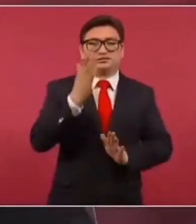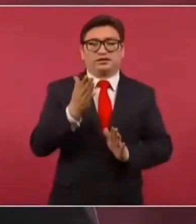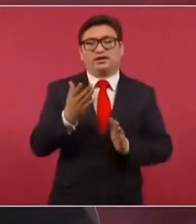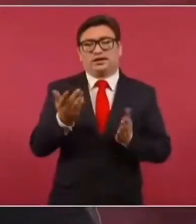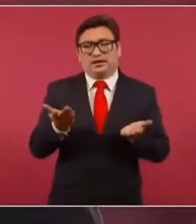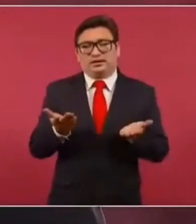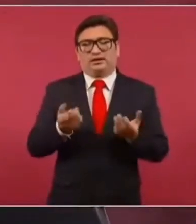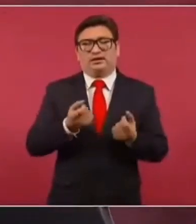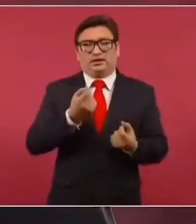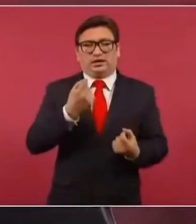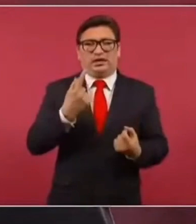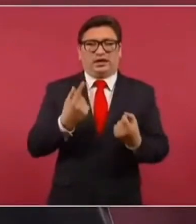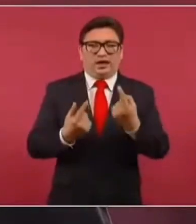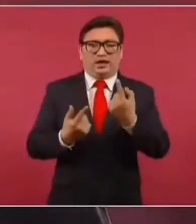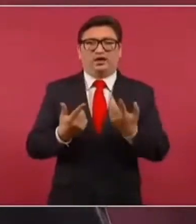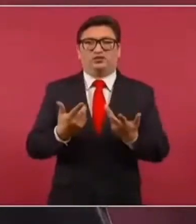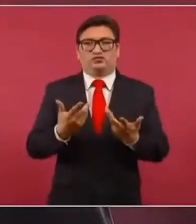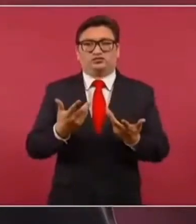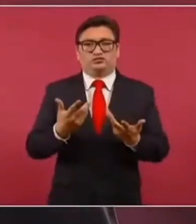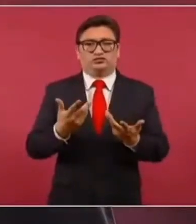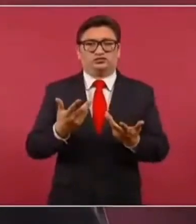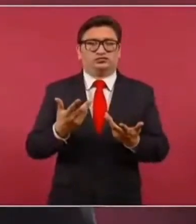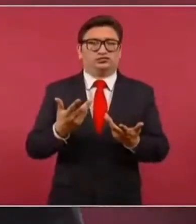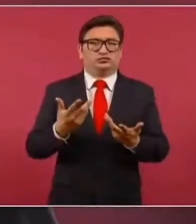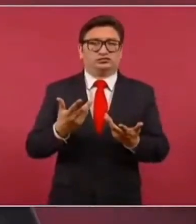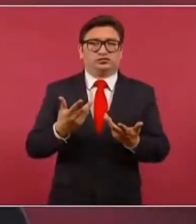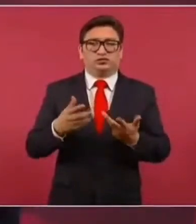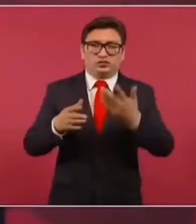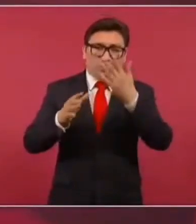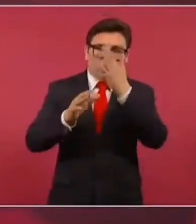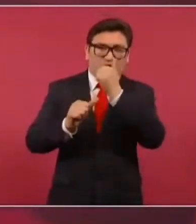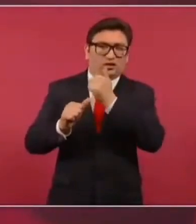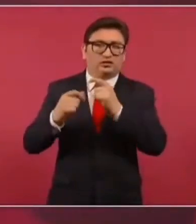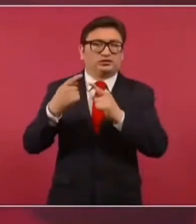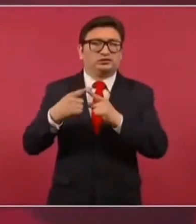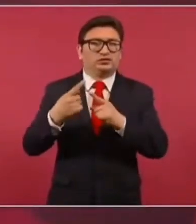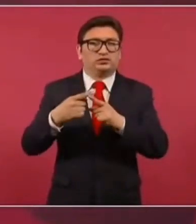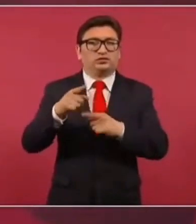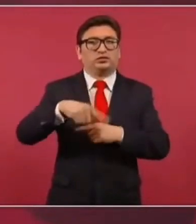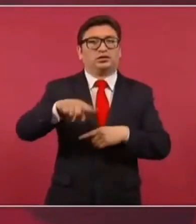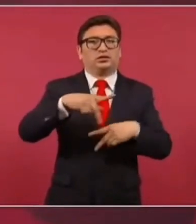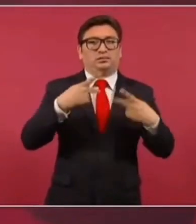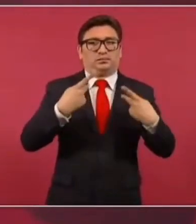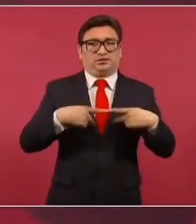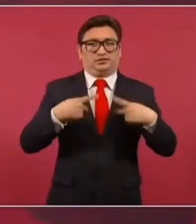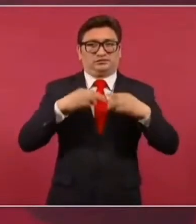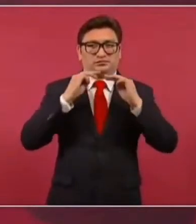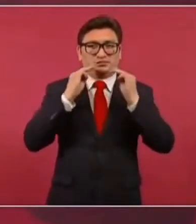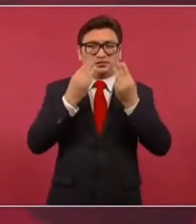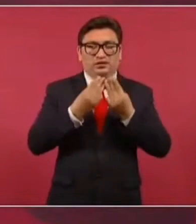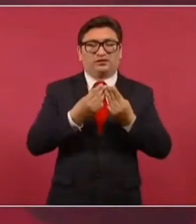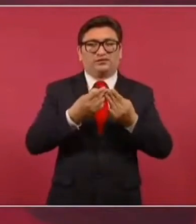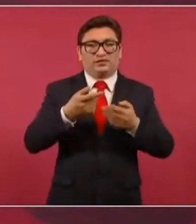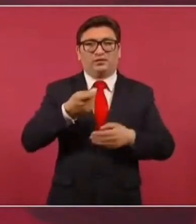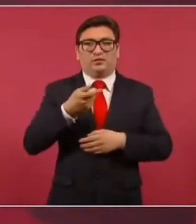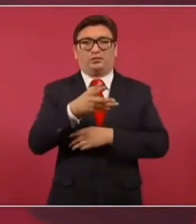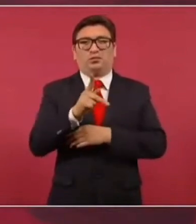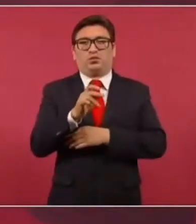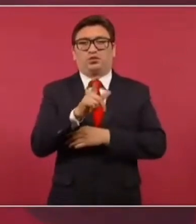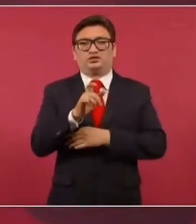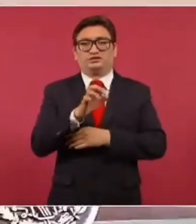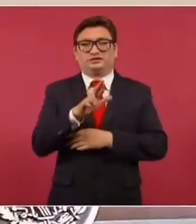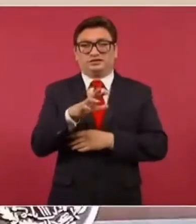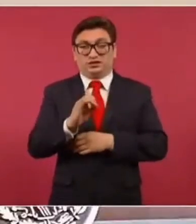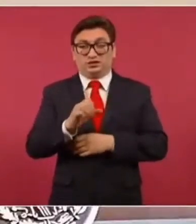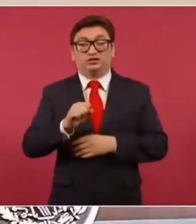algunos llegan a acuerdos con traficantes de personas, los llamados polleros, ya es muy